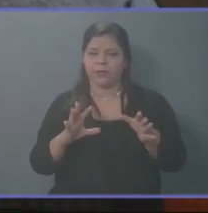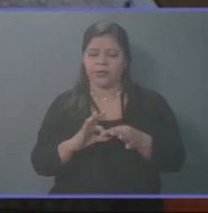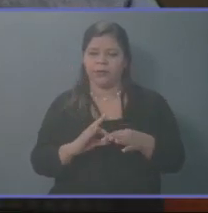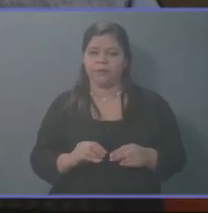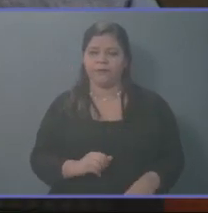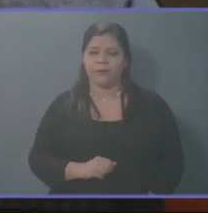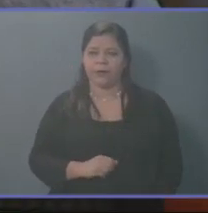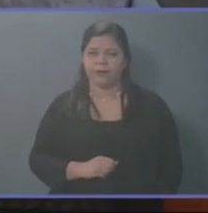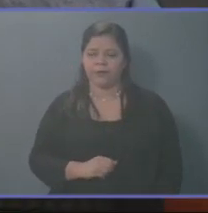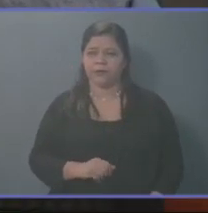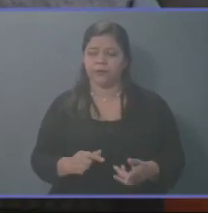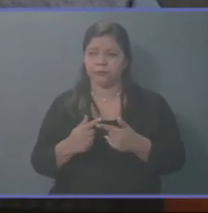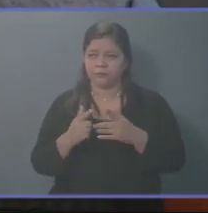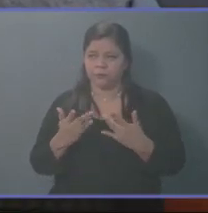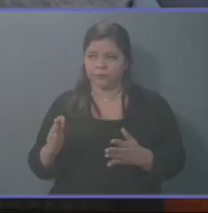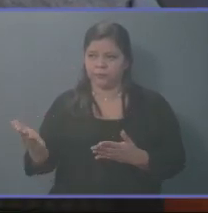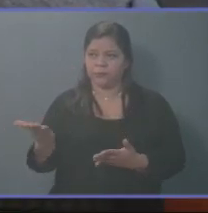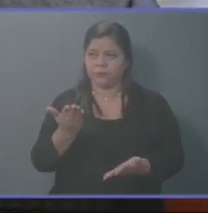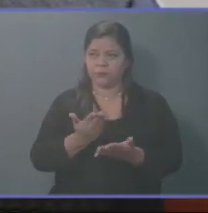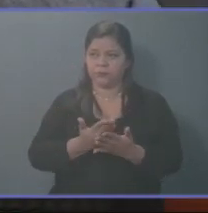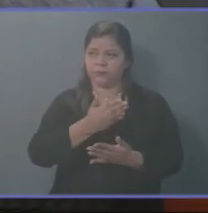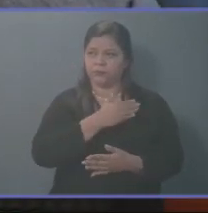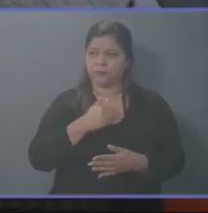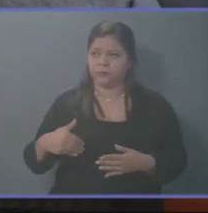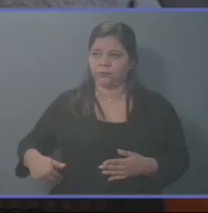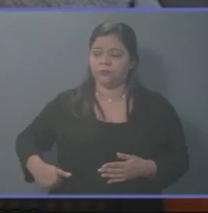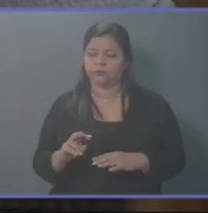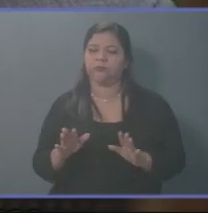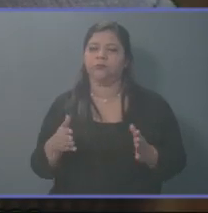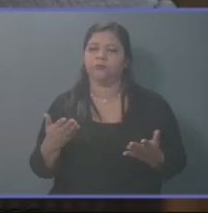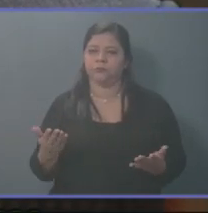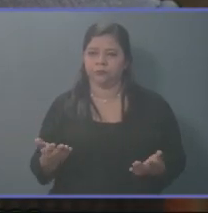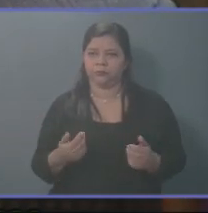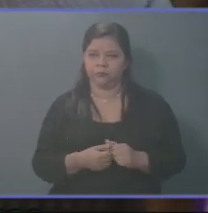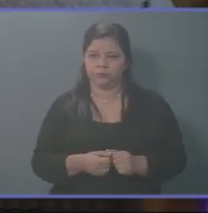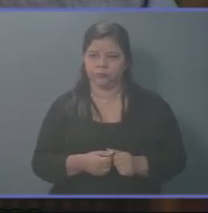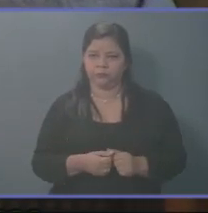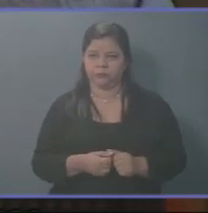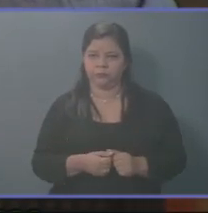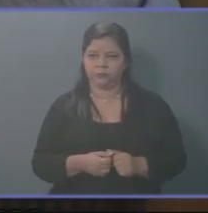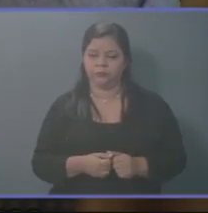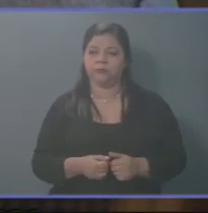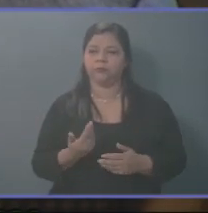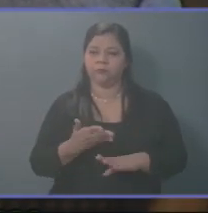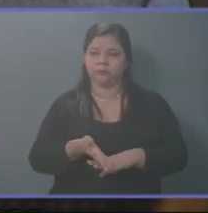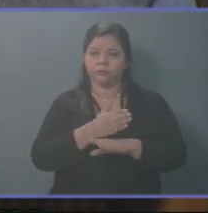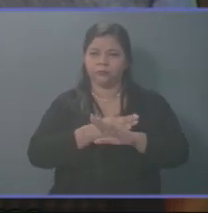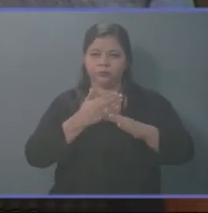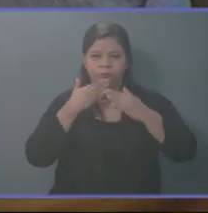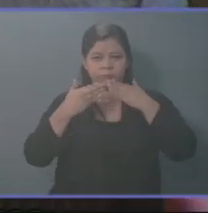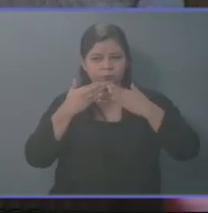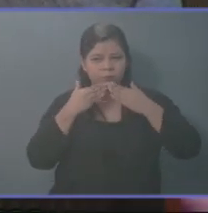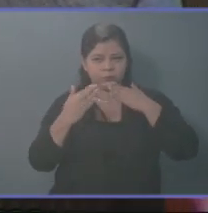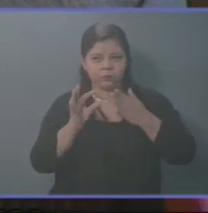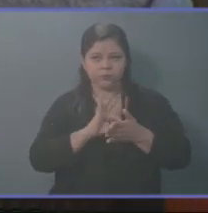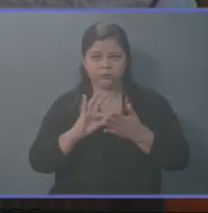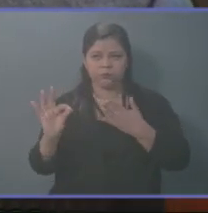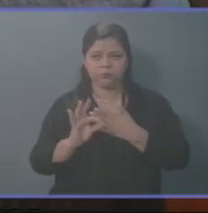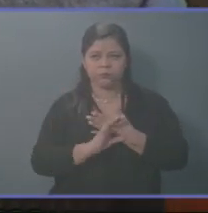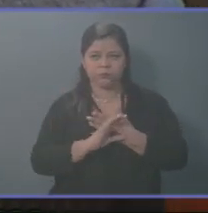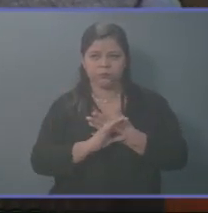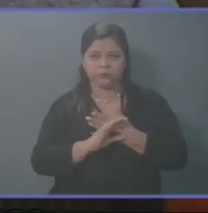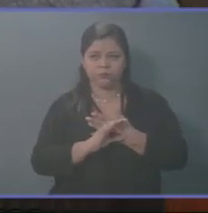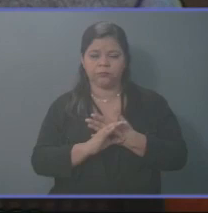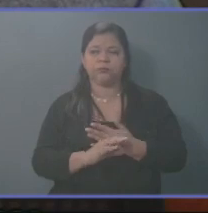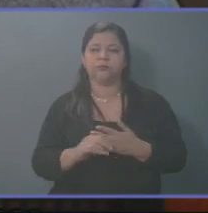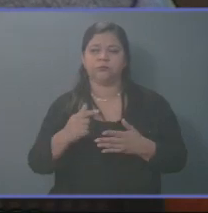1447-11-2019-1, que contiene iniciativa del Presidente de la República por medio de la Ministra de Vivienda. Se explica en la iniciativa mediante decreto ejecutivo